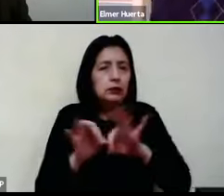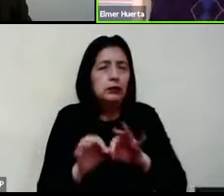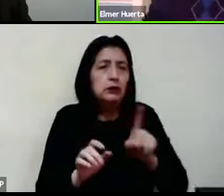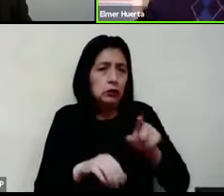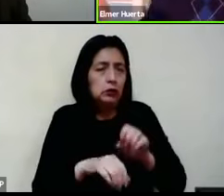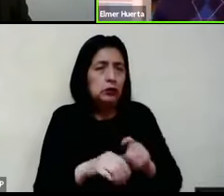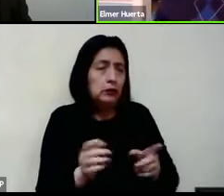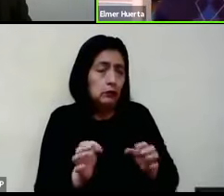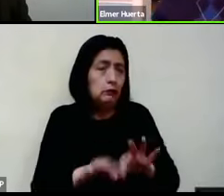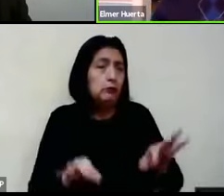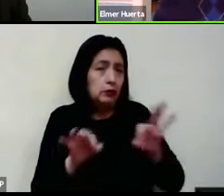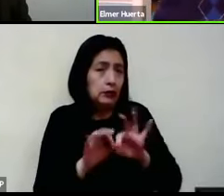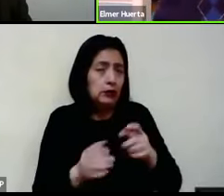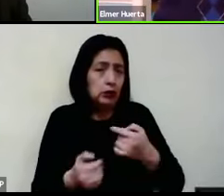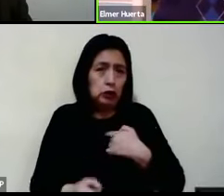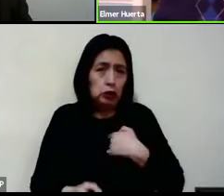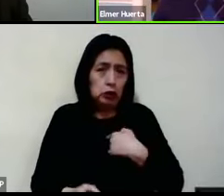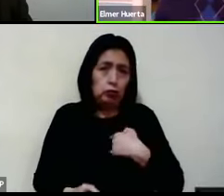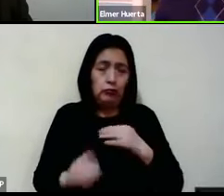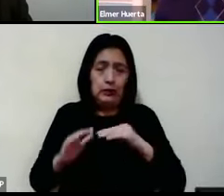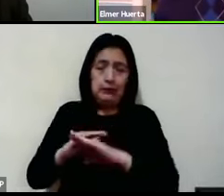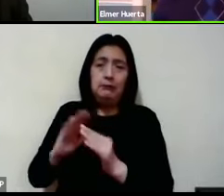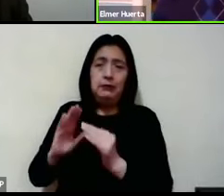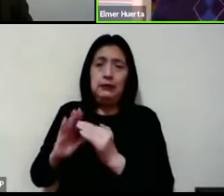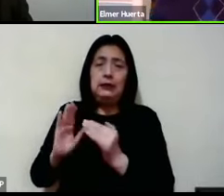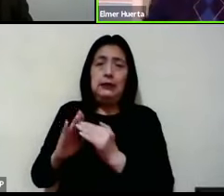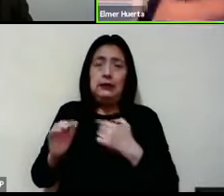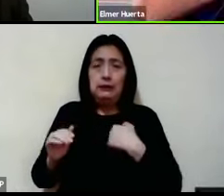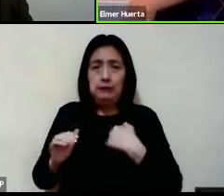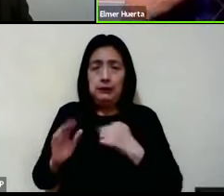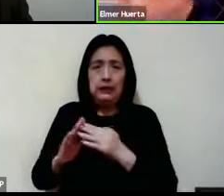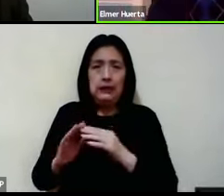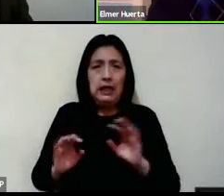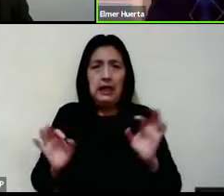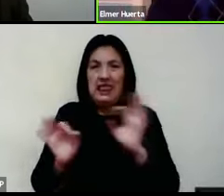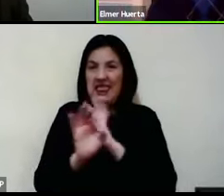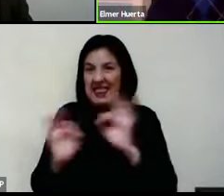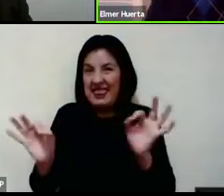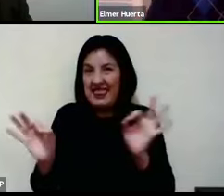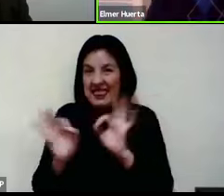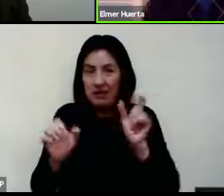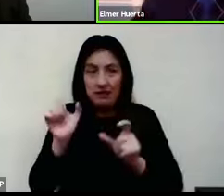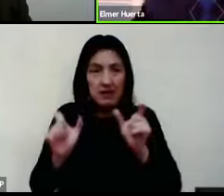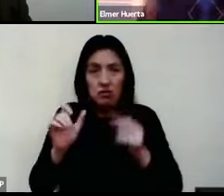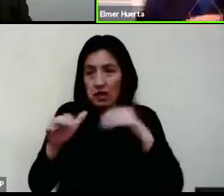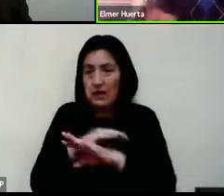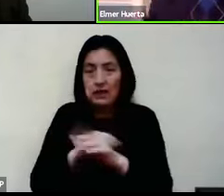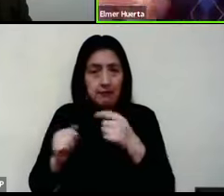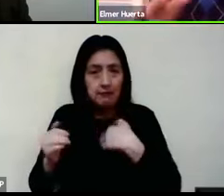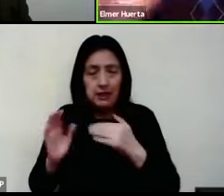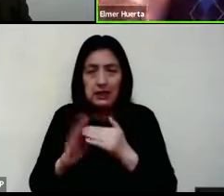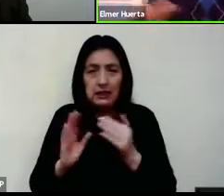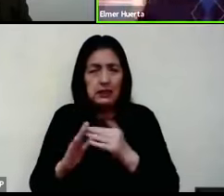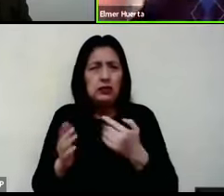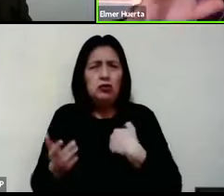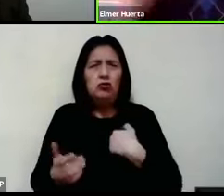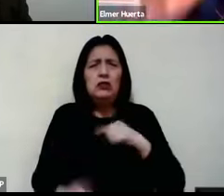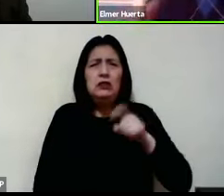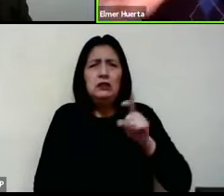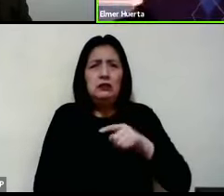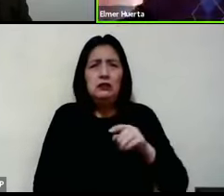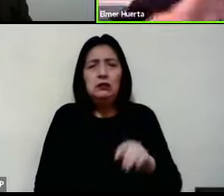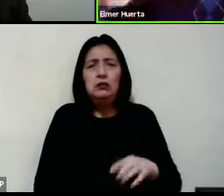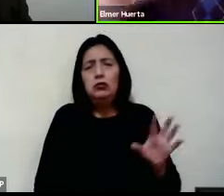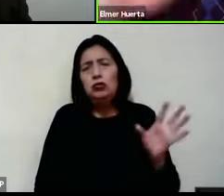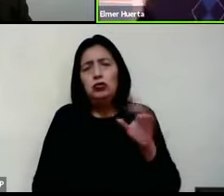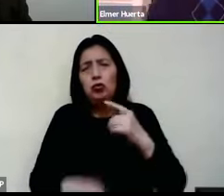concepto importante. Si yo estoy en mi casa y a esta casa no entra nadie, ¿qué necesidad tengo yo de estar